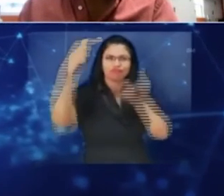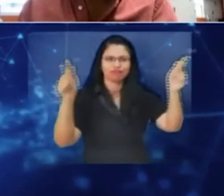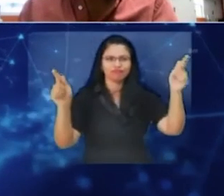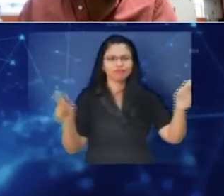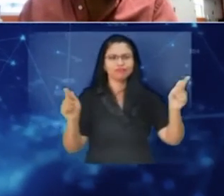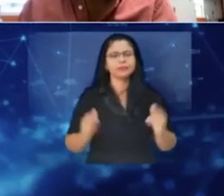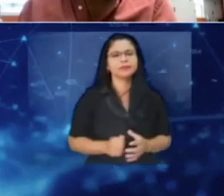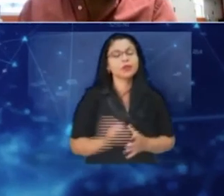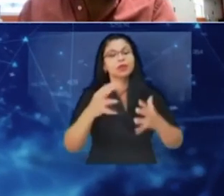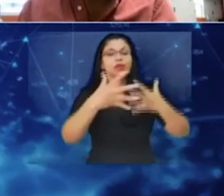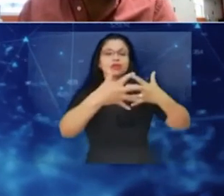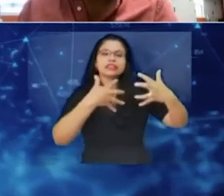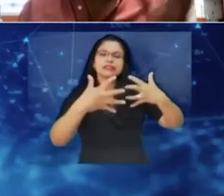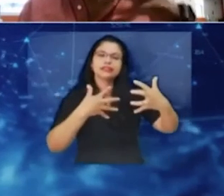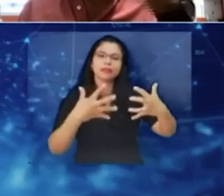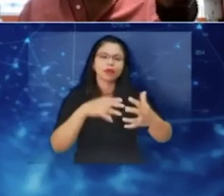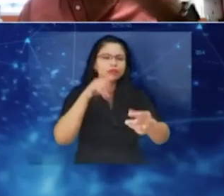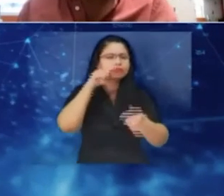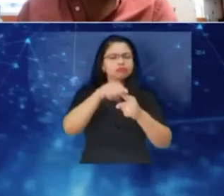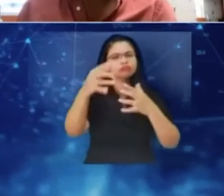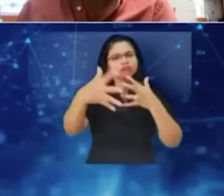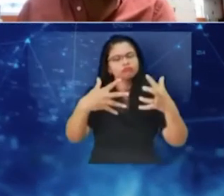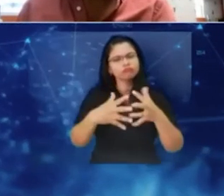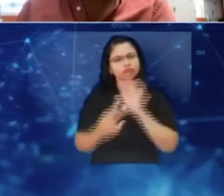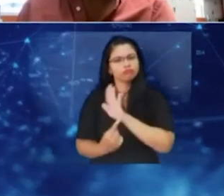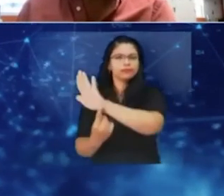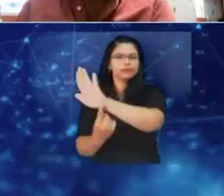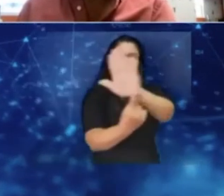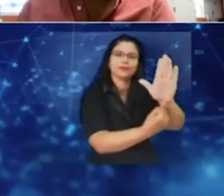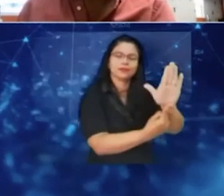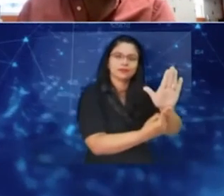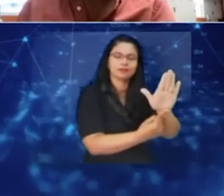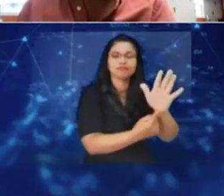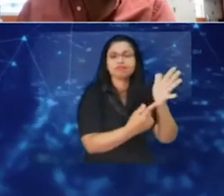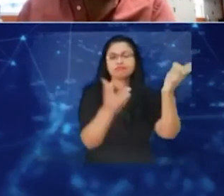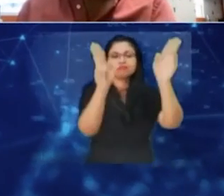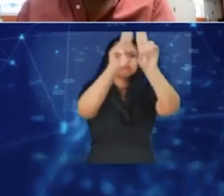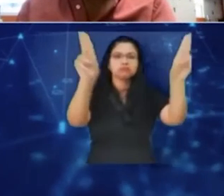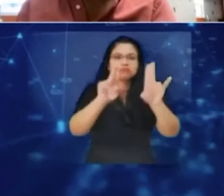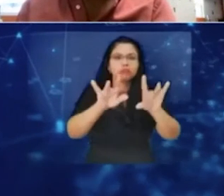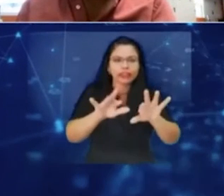de los sistemas no geos, van a ser dirigibles por software. O sea, estamos hablando de